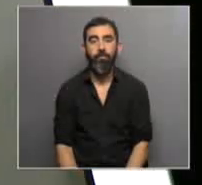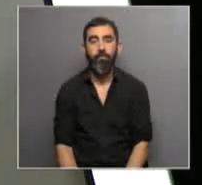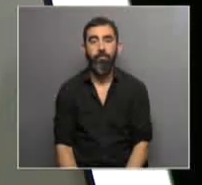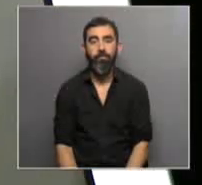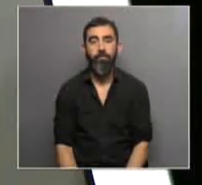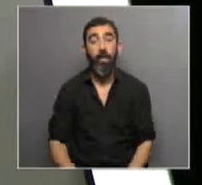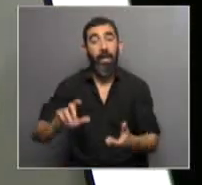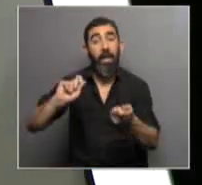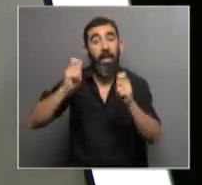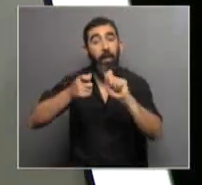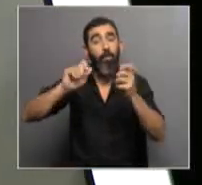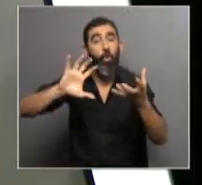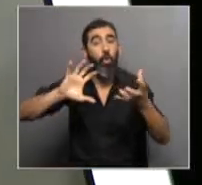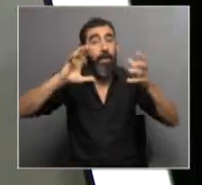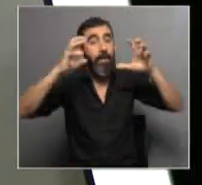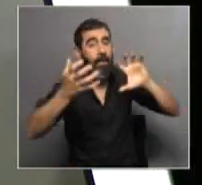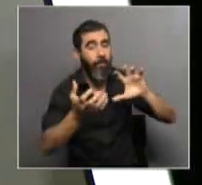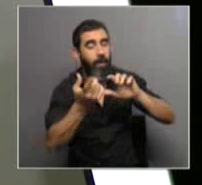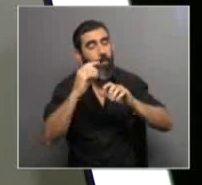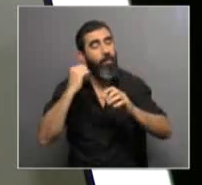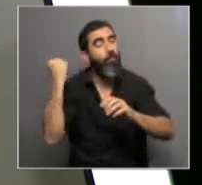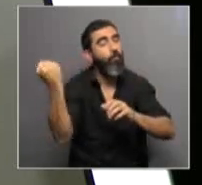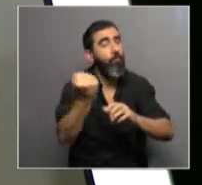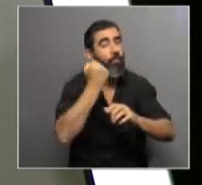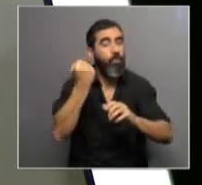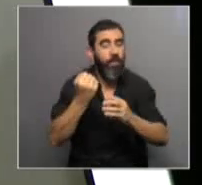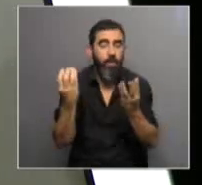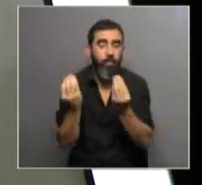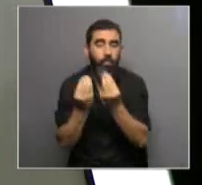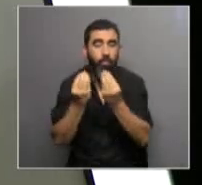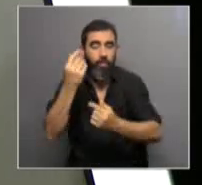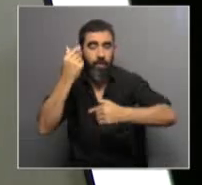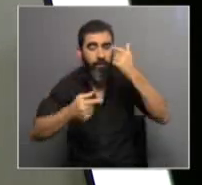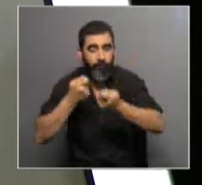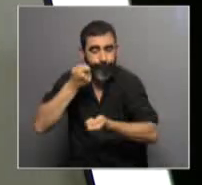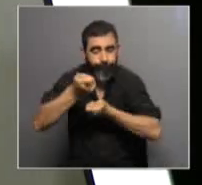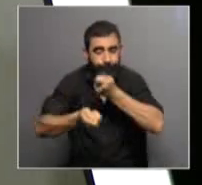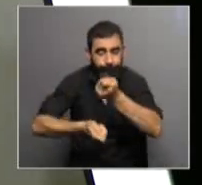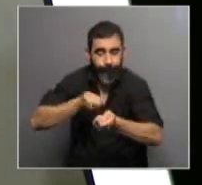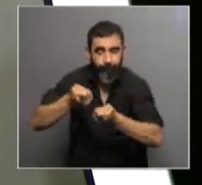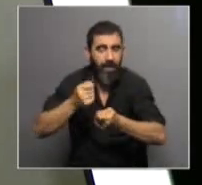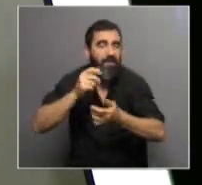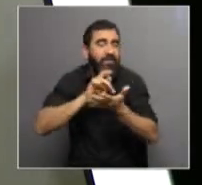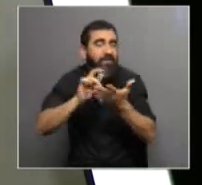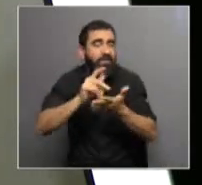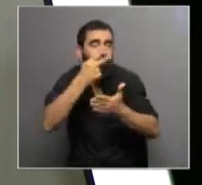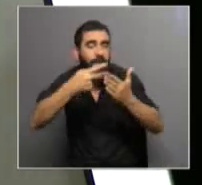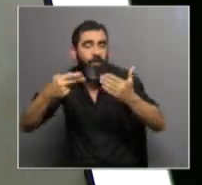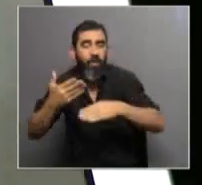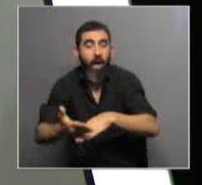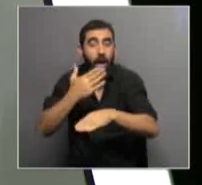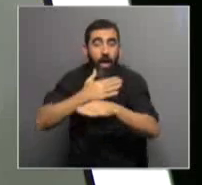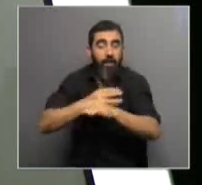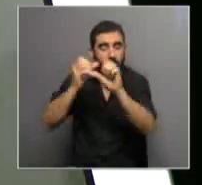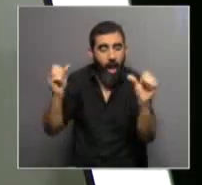el cambio climático pero fundamentalmente un cúmulo de intervenciones sin planificación ponen en